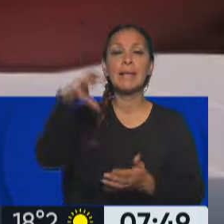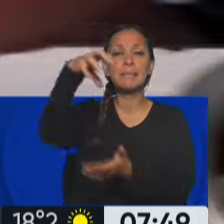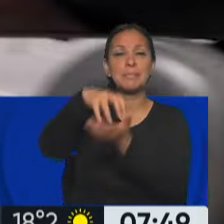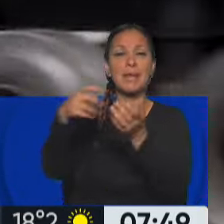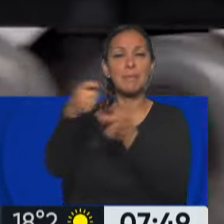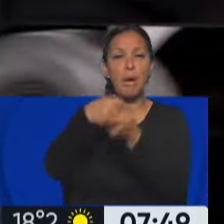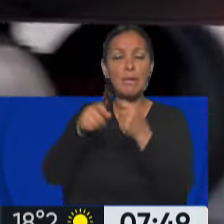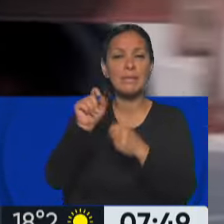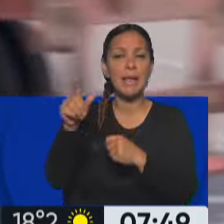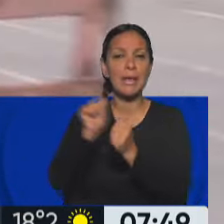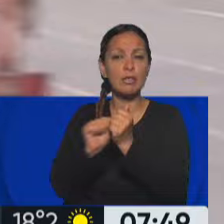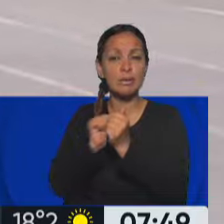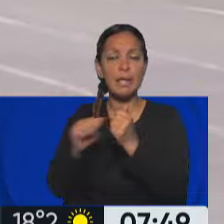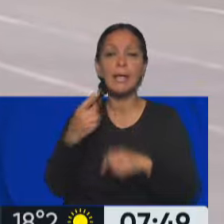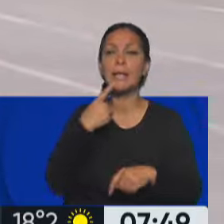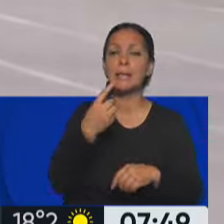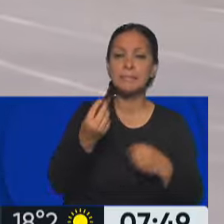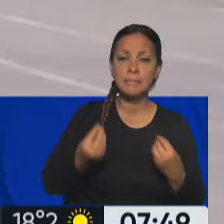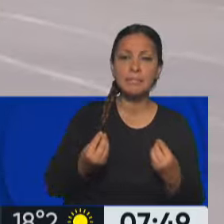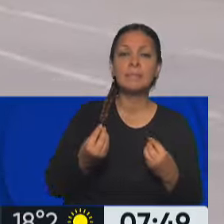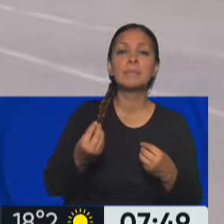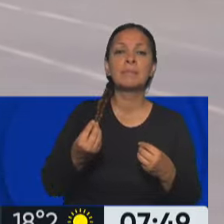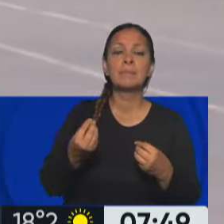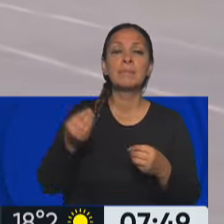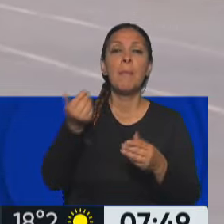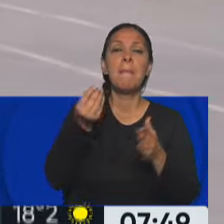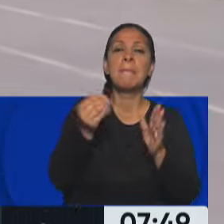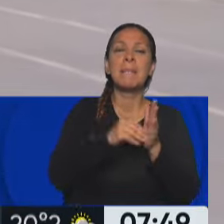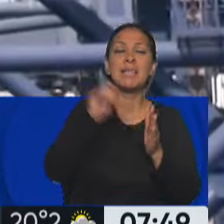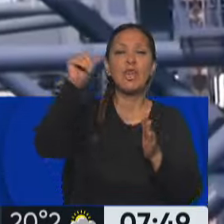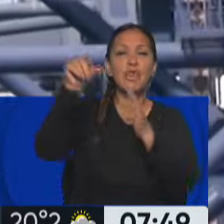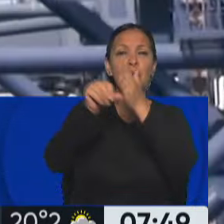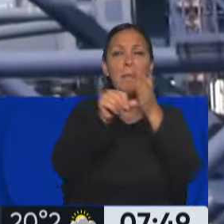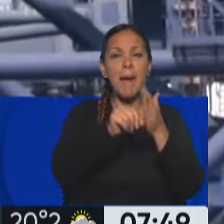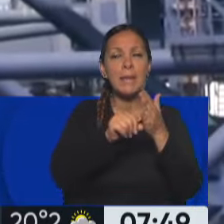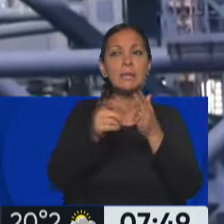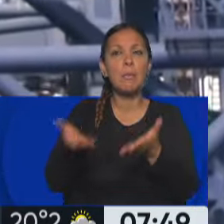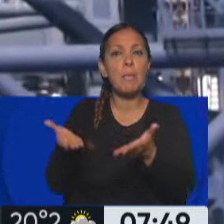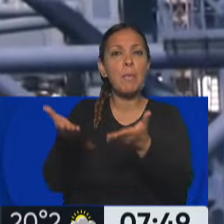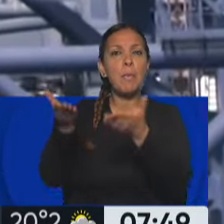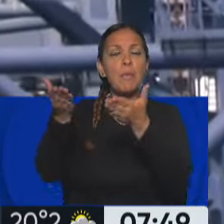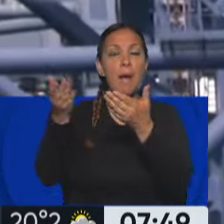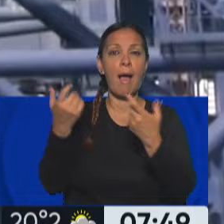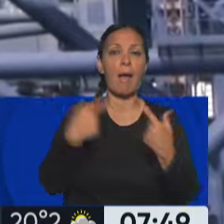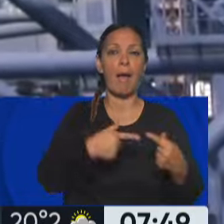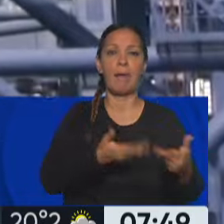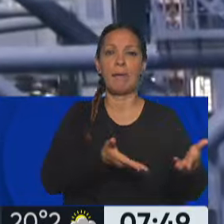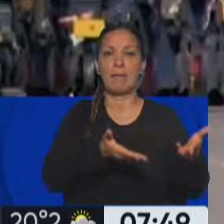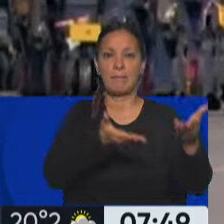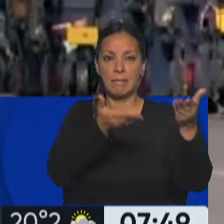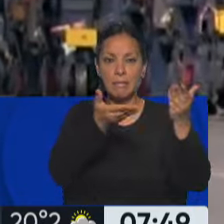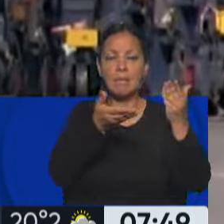macroeconómica Argentina y la escalada en los precios internacionales se conjugaron para redireccionar la oferta de derivados de